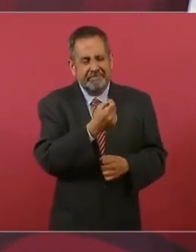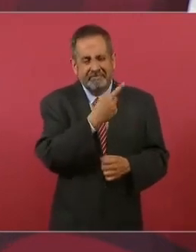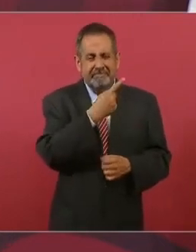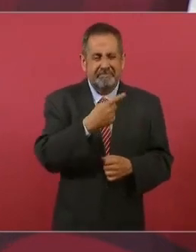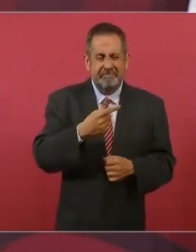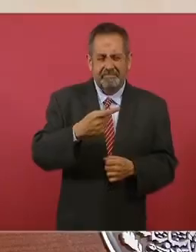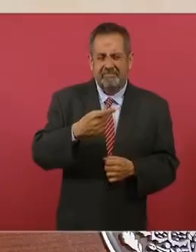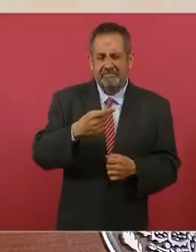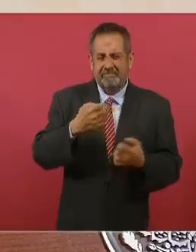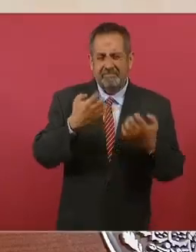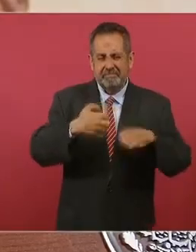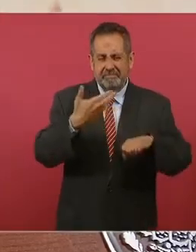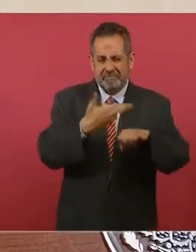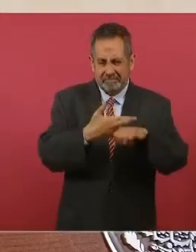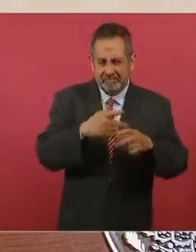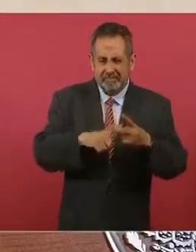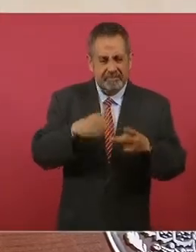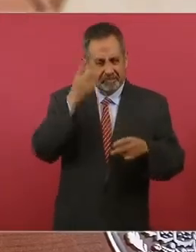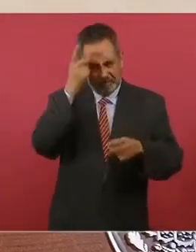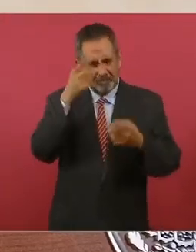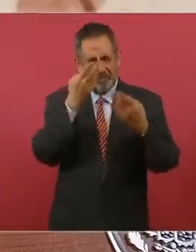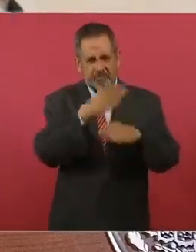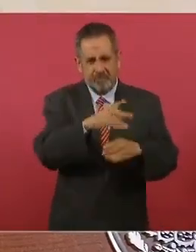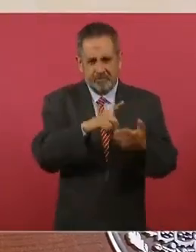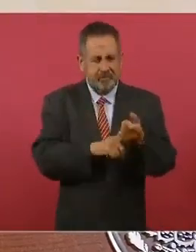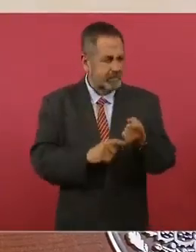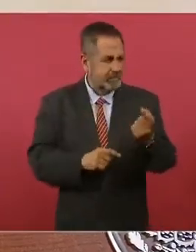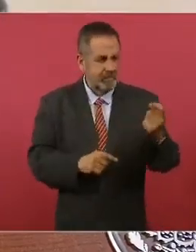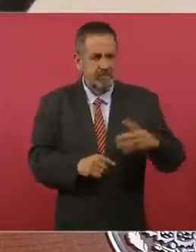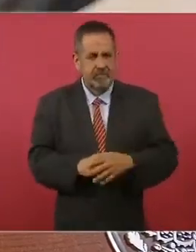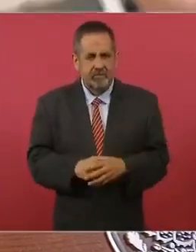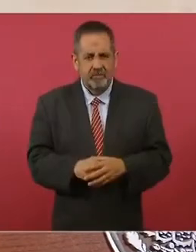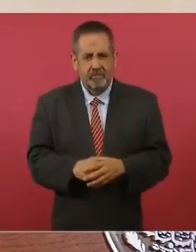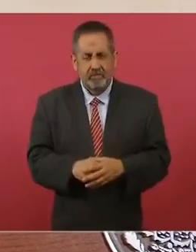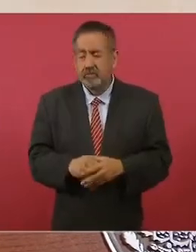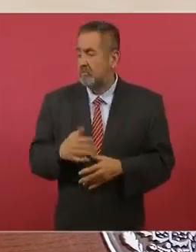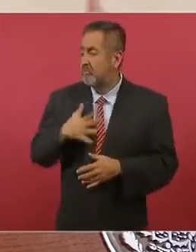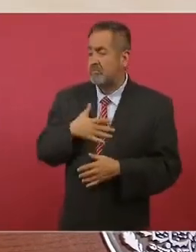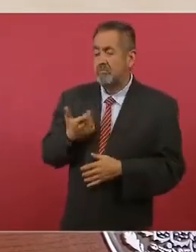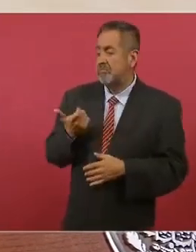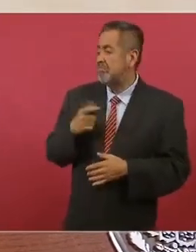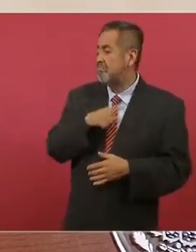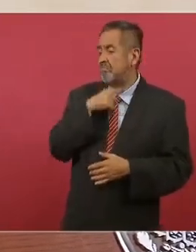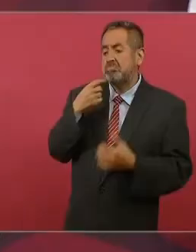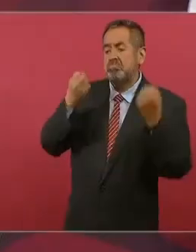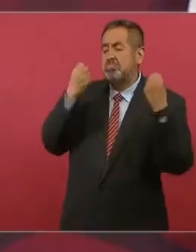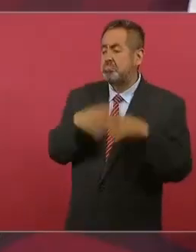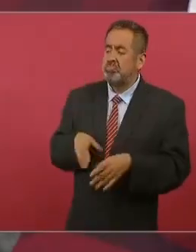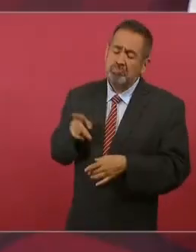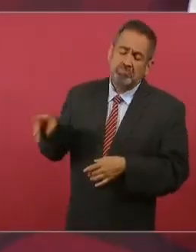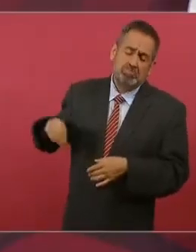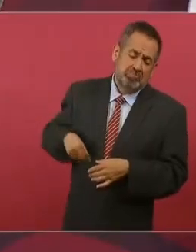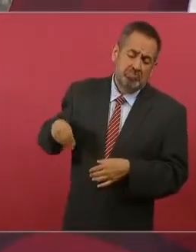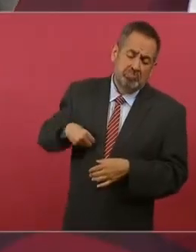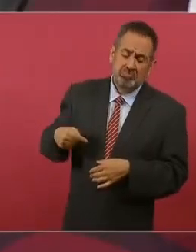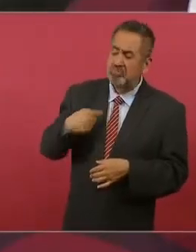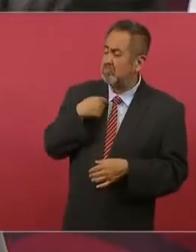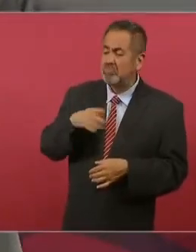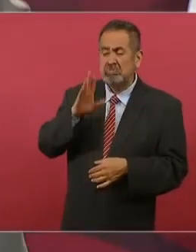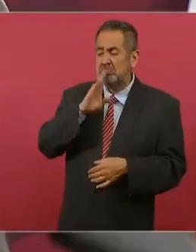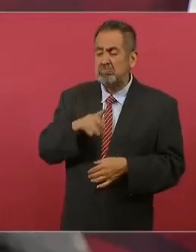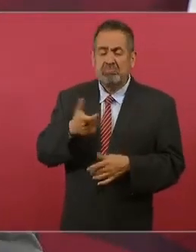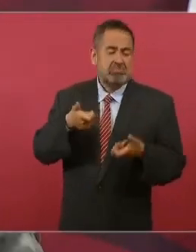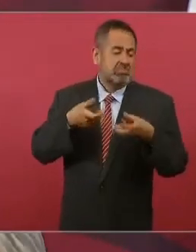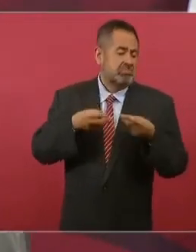excepciones, banqueros, que digan: hemos perdido dinero, nos ha ido muy